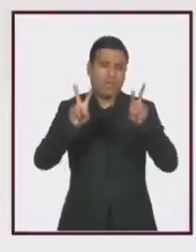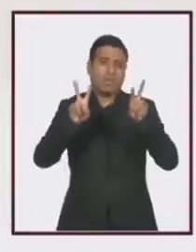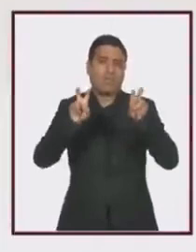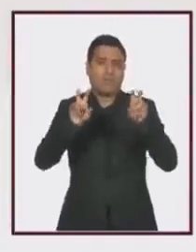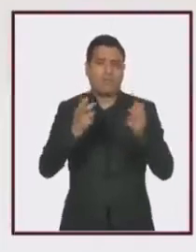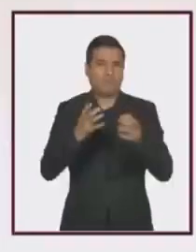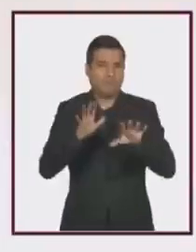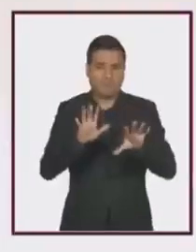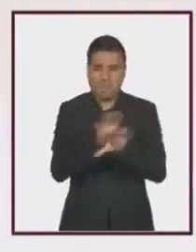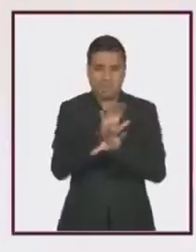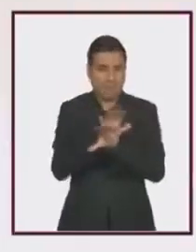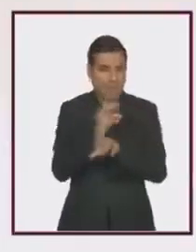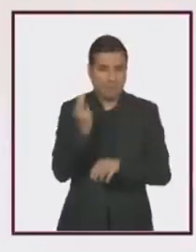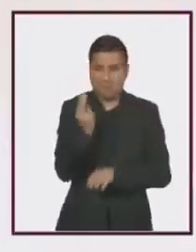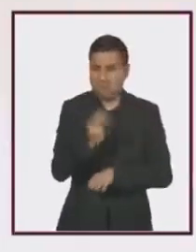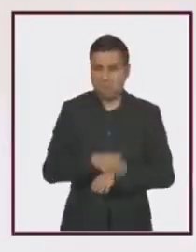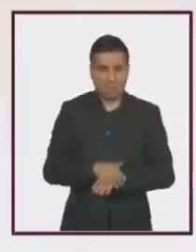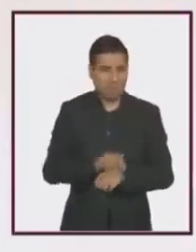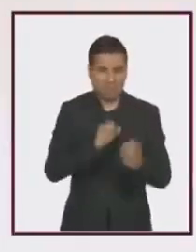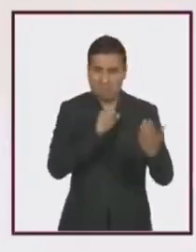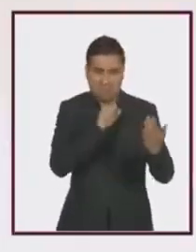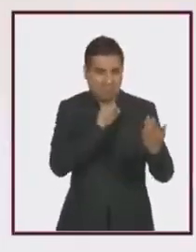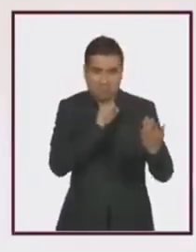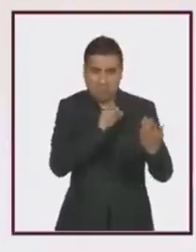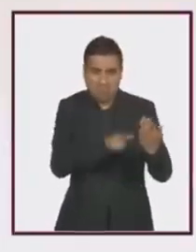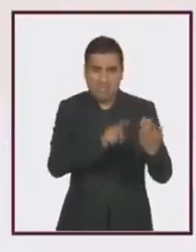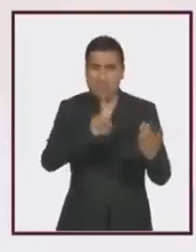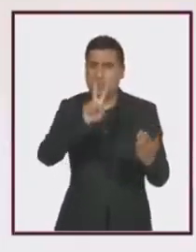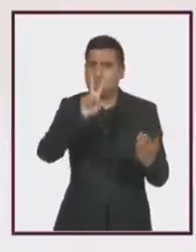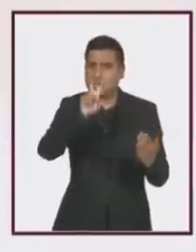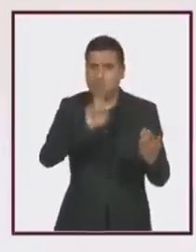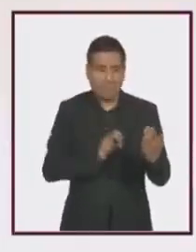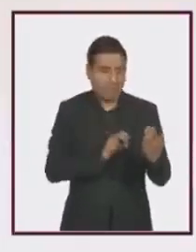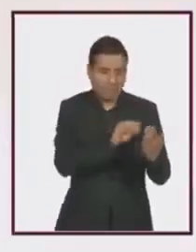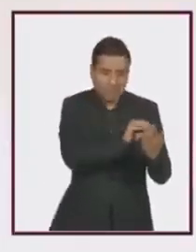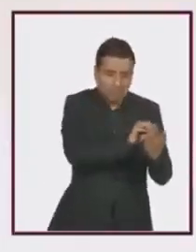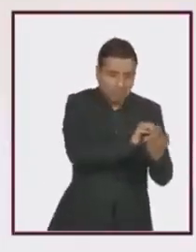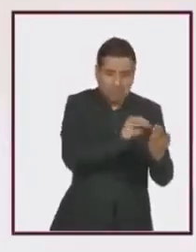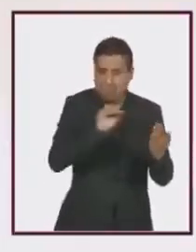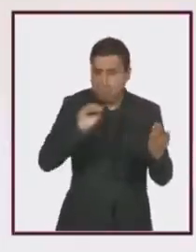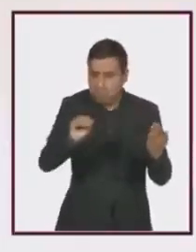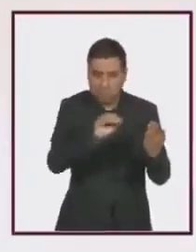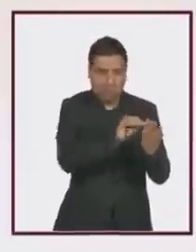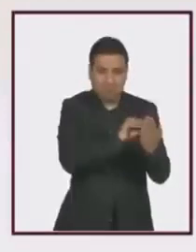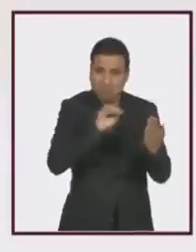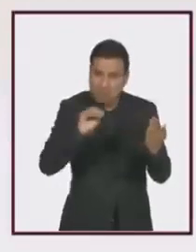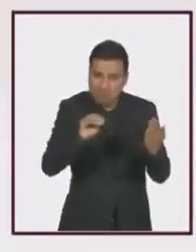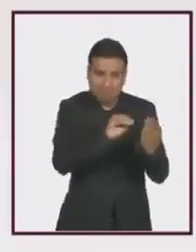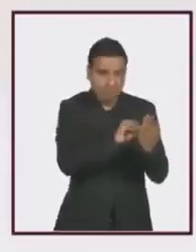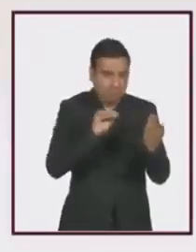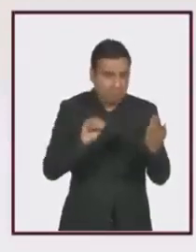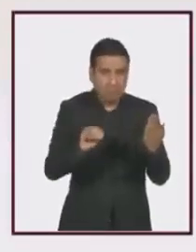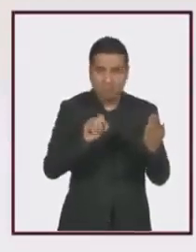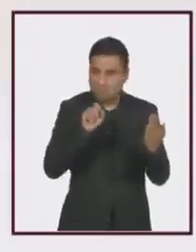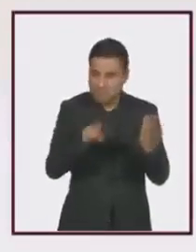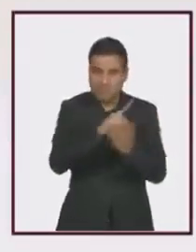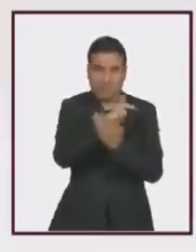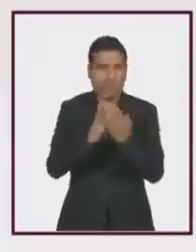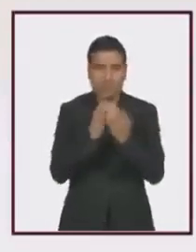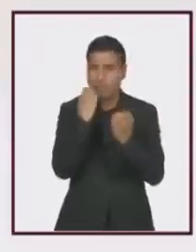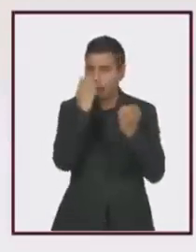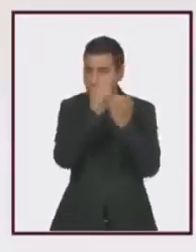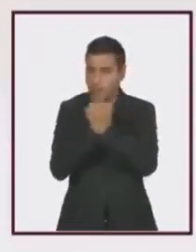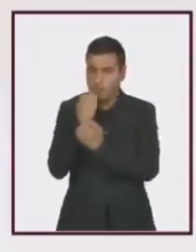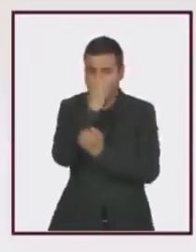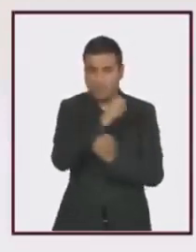contextualizados. Ese es un primer tipo de contenidos y procesos de desarrollo que se integran al programa